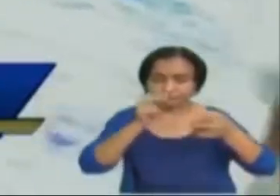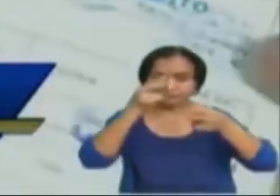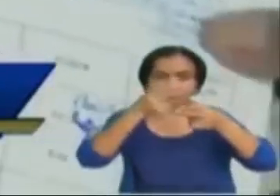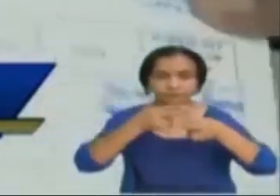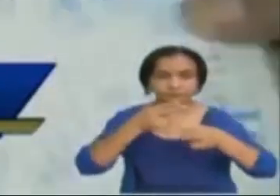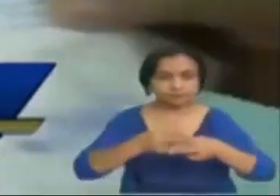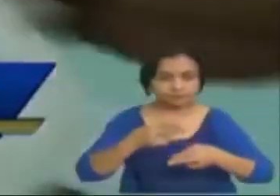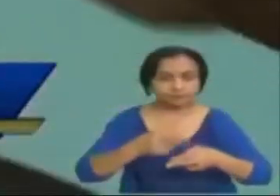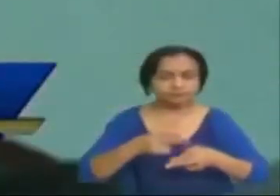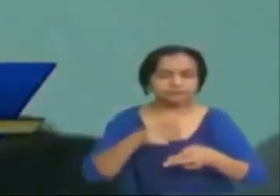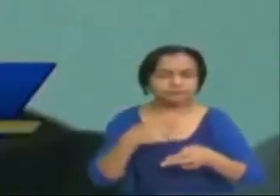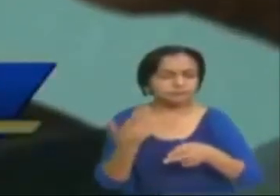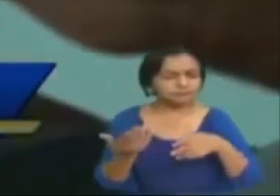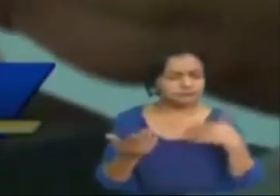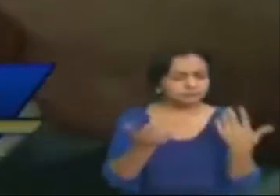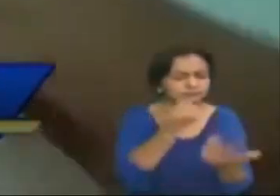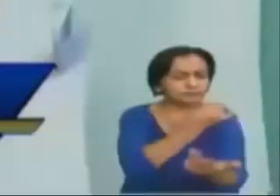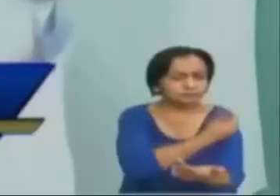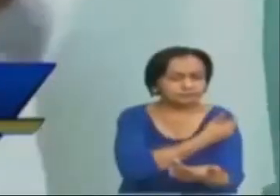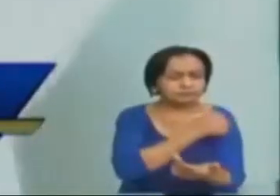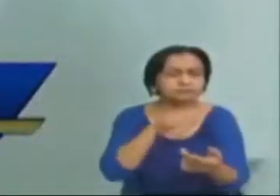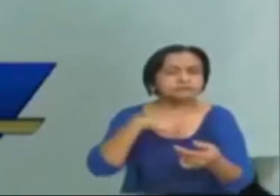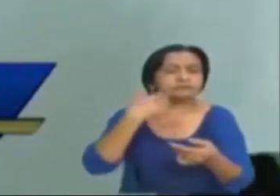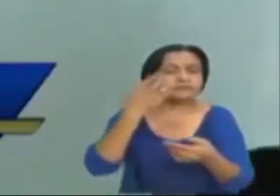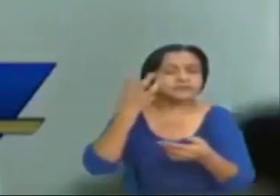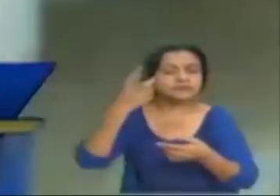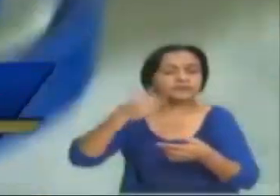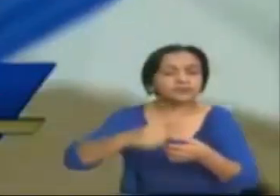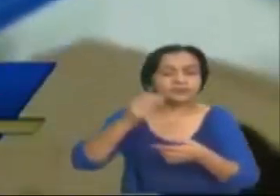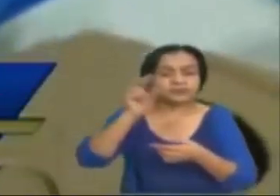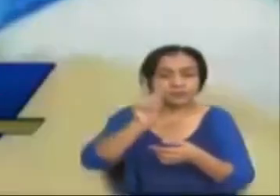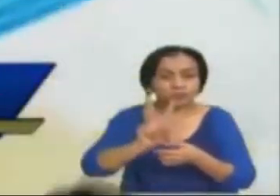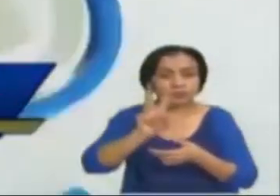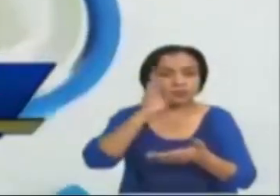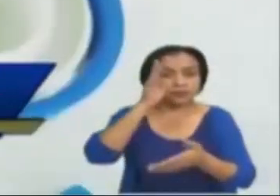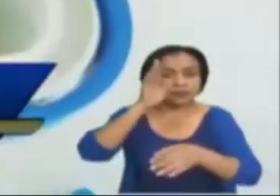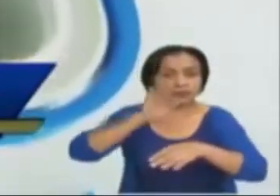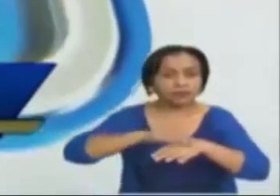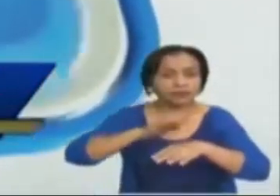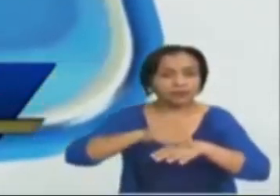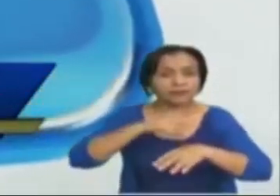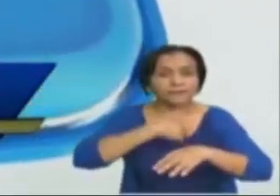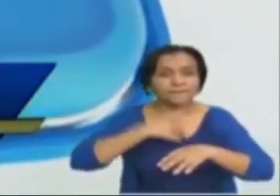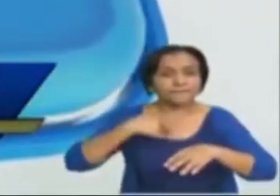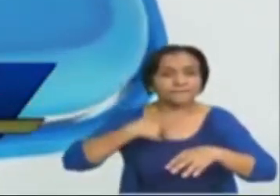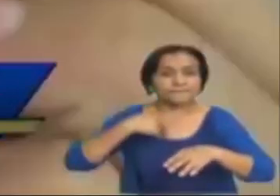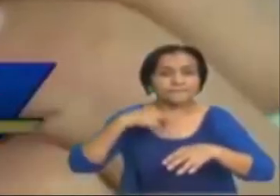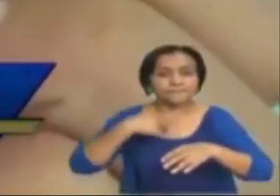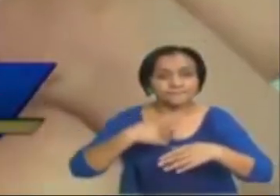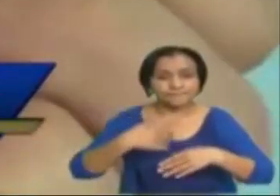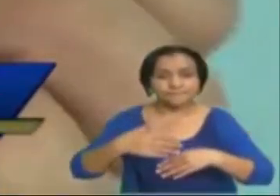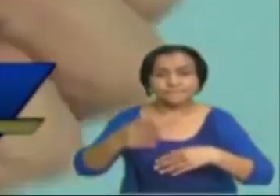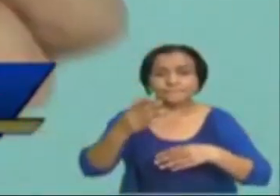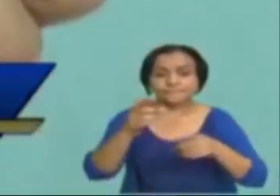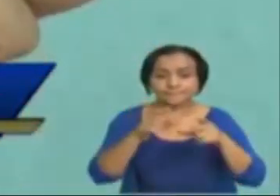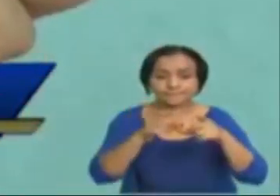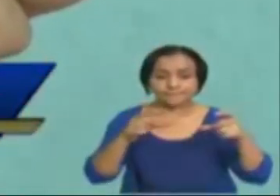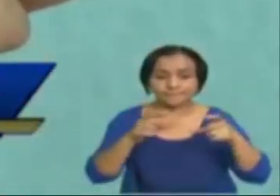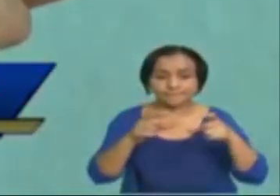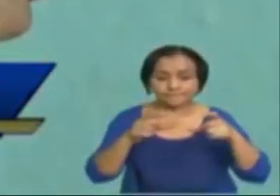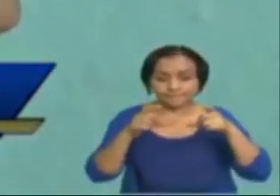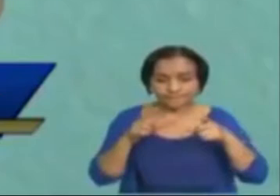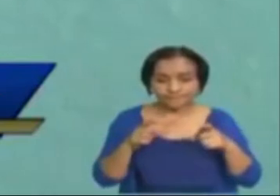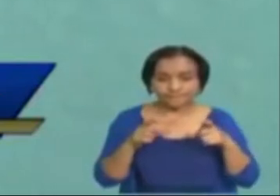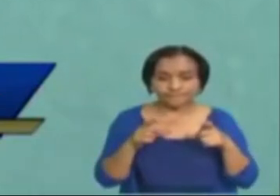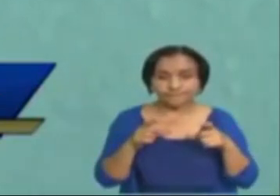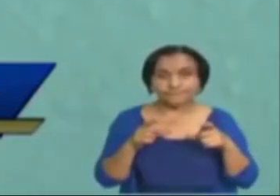con AstraZeneca y estamos aplicando a los que recibieron ya 2 dosis de AstraZeneca y tienen más de 6 meses, los que recibieron COVID-Shield en la primera